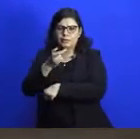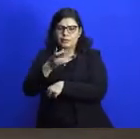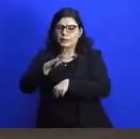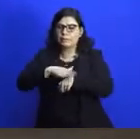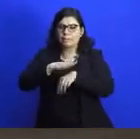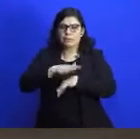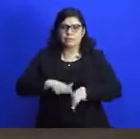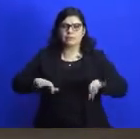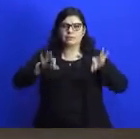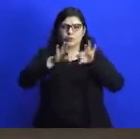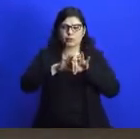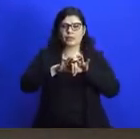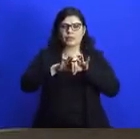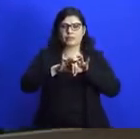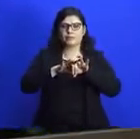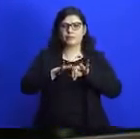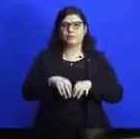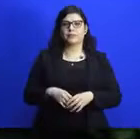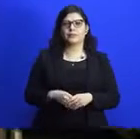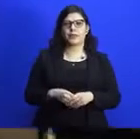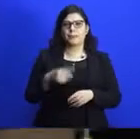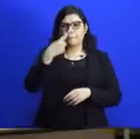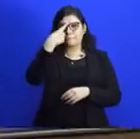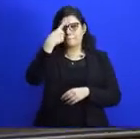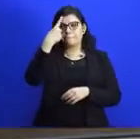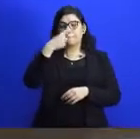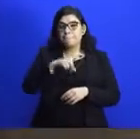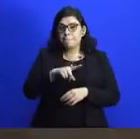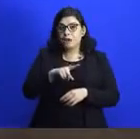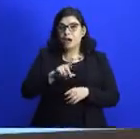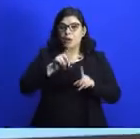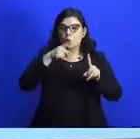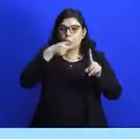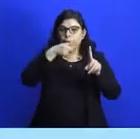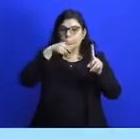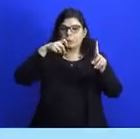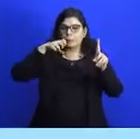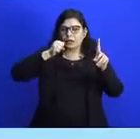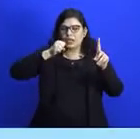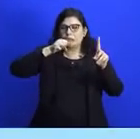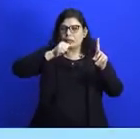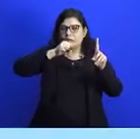unos exitosos. Esta es la clave para alcanzar nuestro propósito.